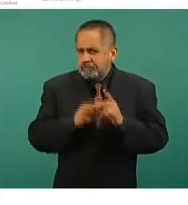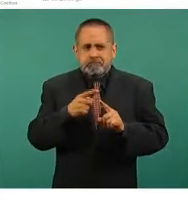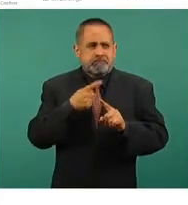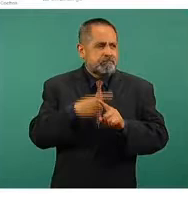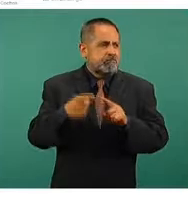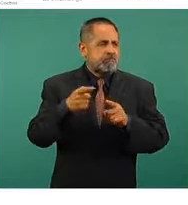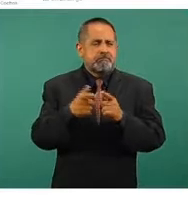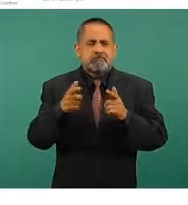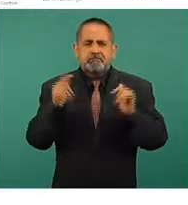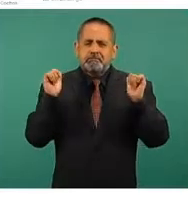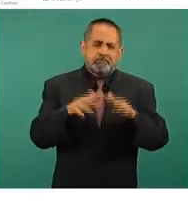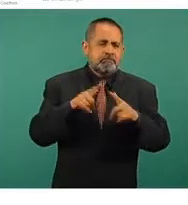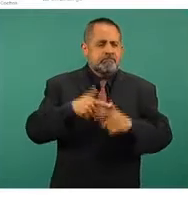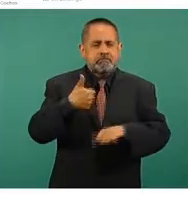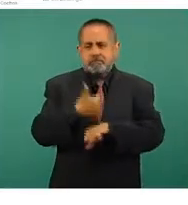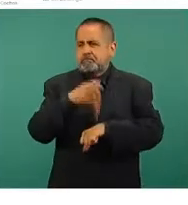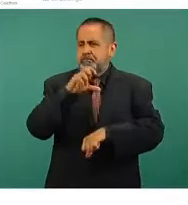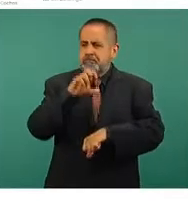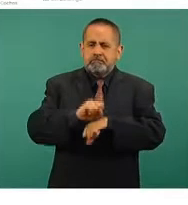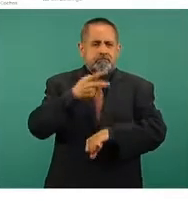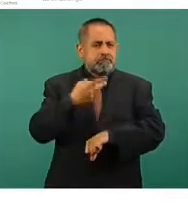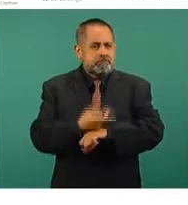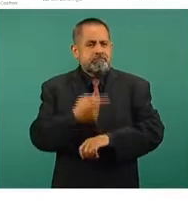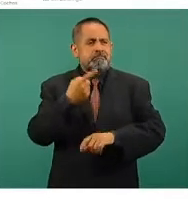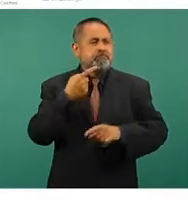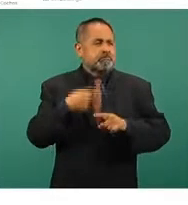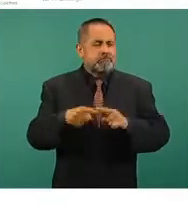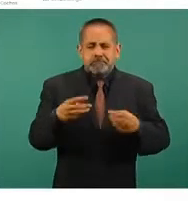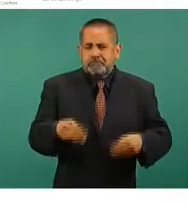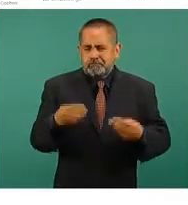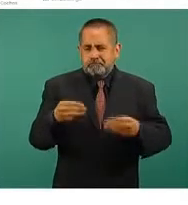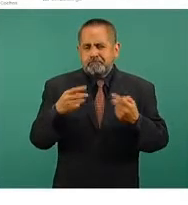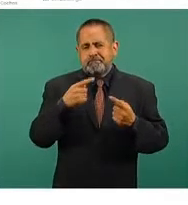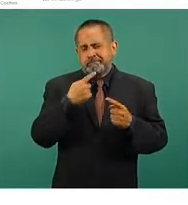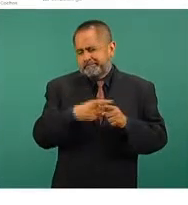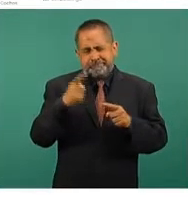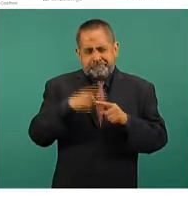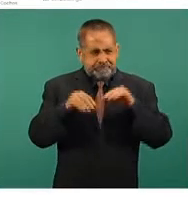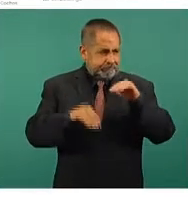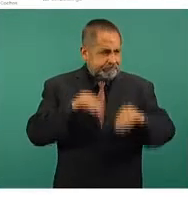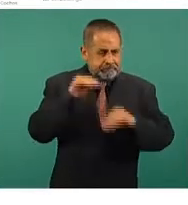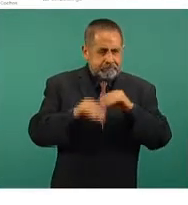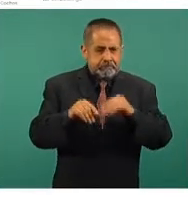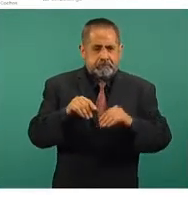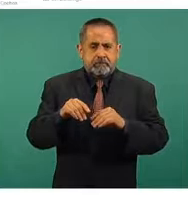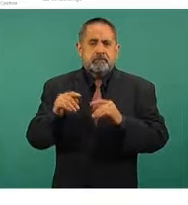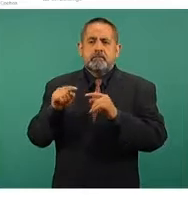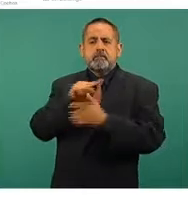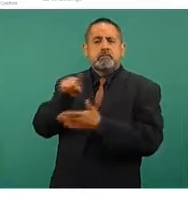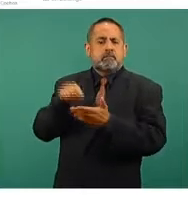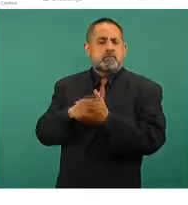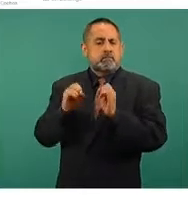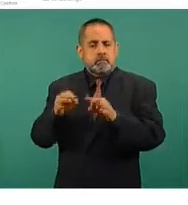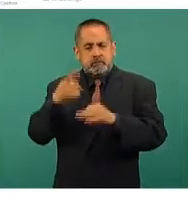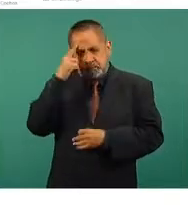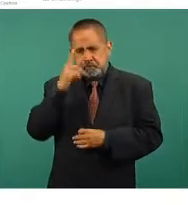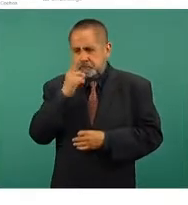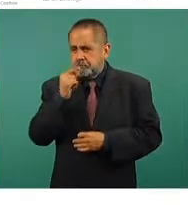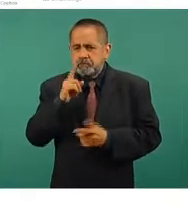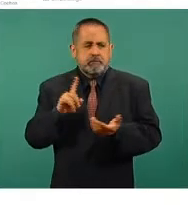polideportivos, primarias, secundarias, preparatorias, mercados, centros para policías, estaciones